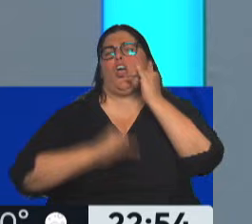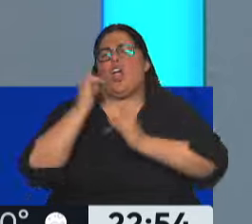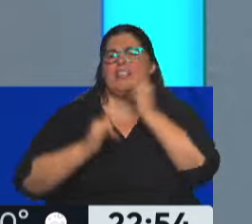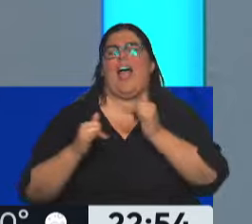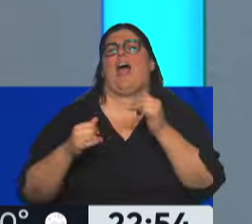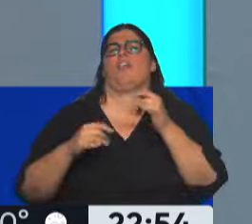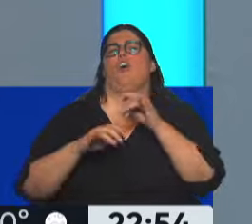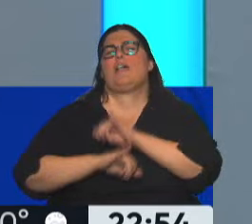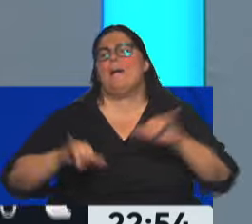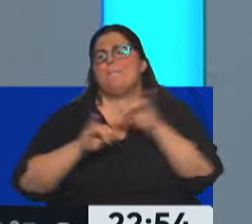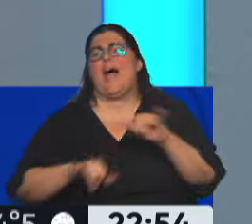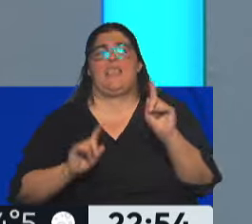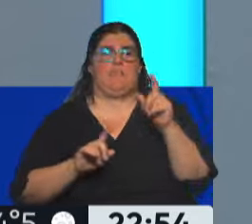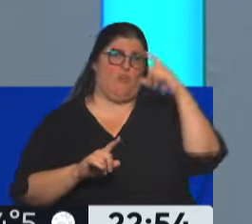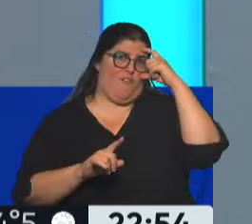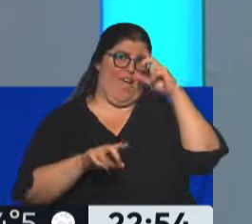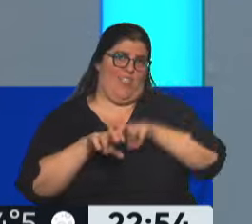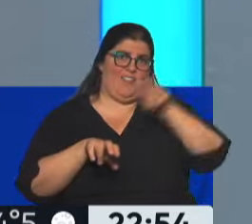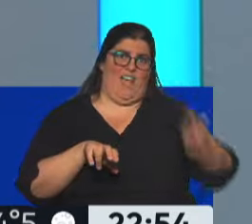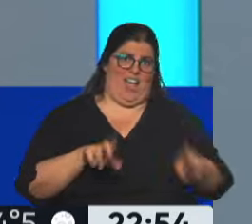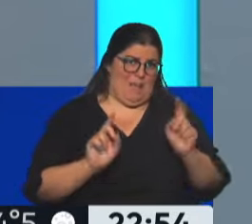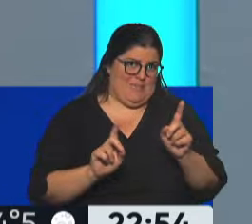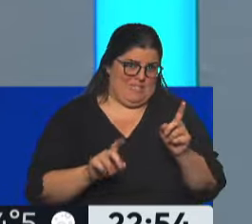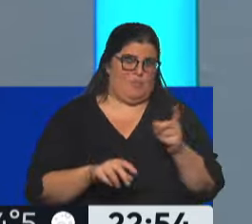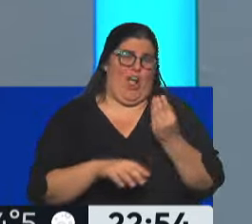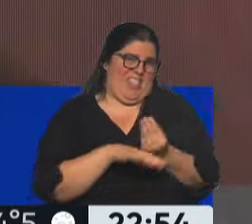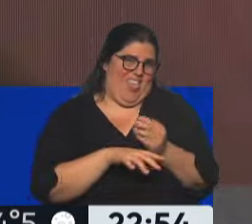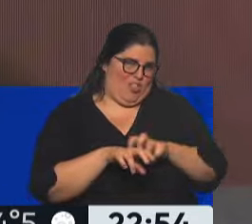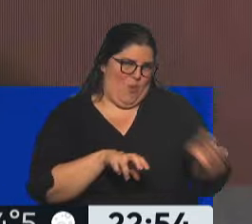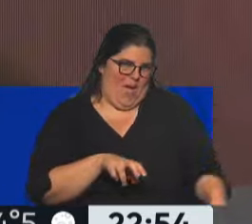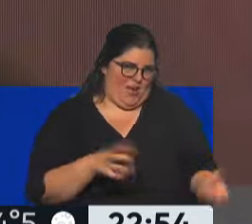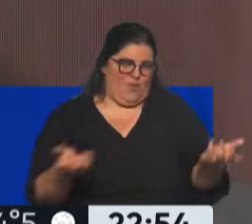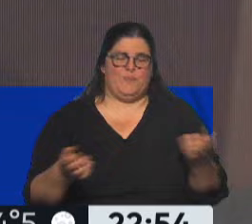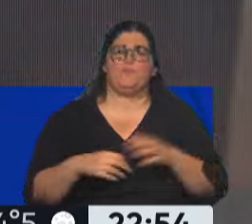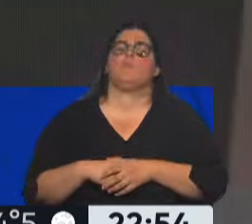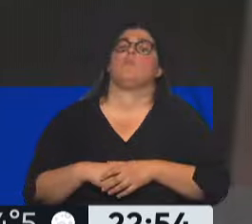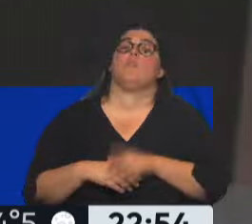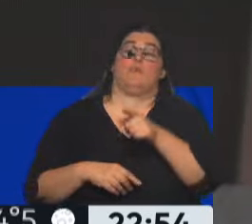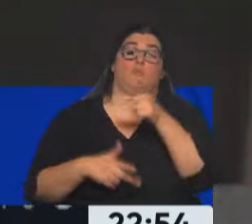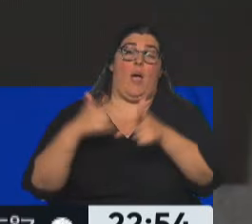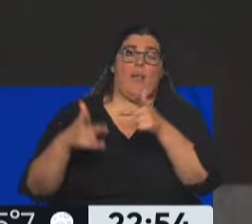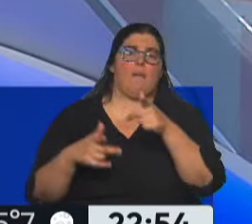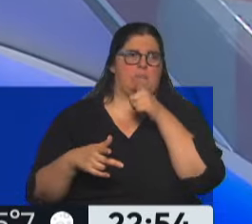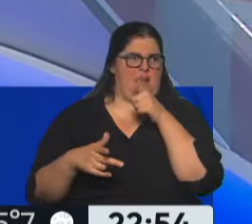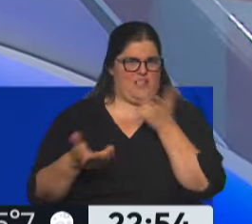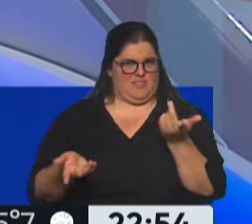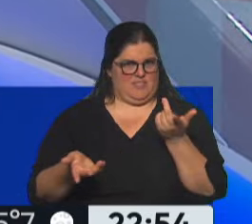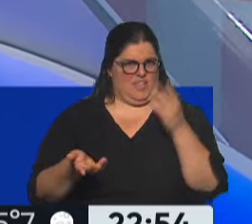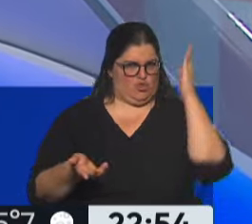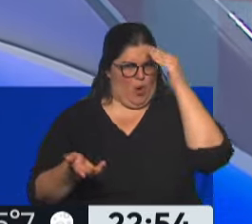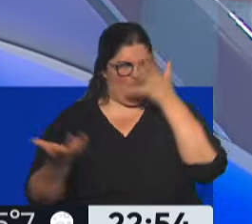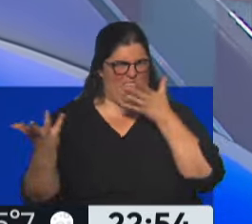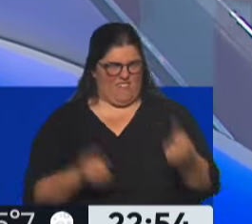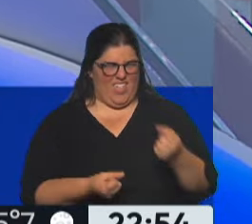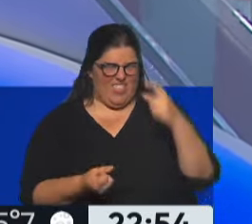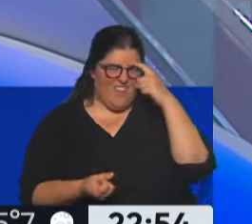bajó hasta el al propio presidente que era candidato lo hacía mención a esto sucedido el propio Donald Trump Sí